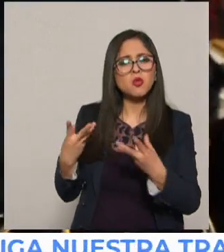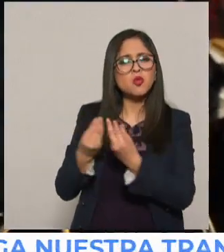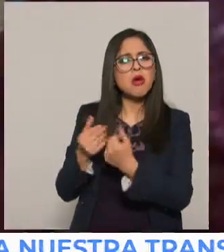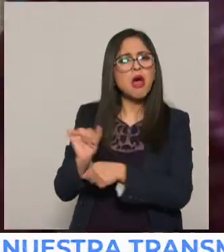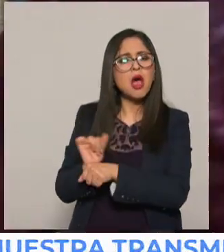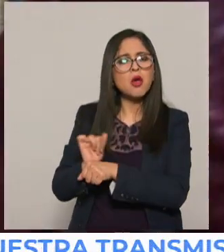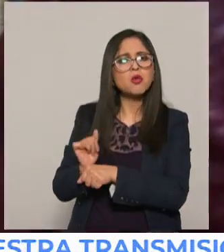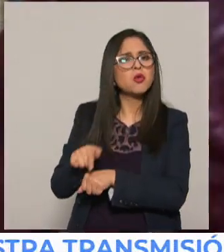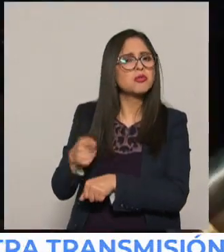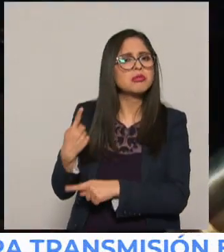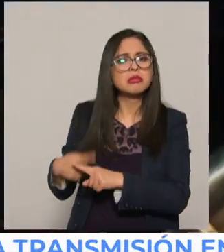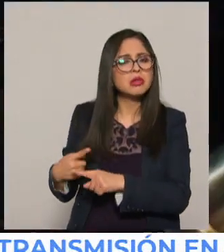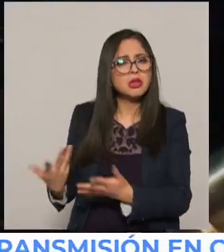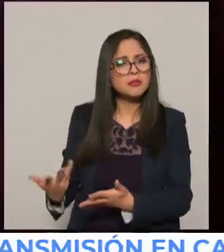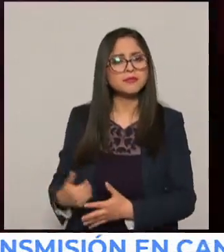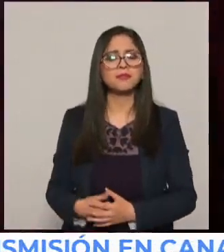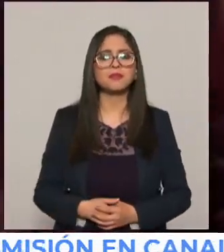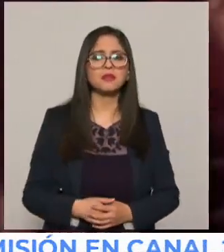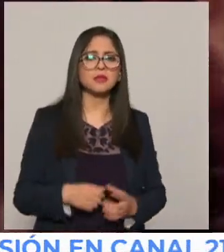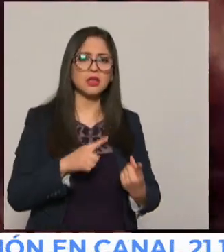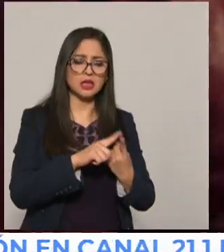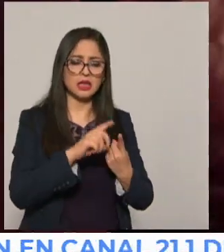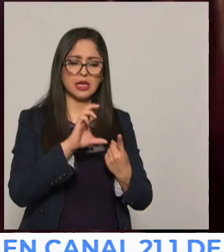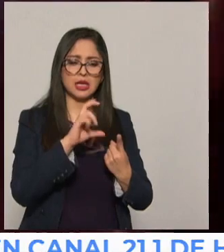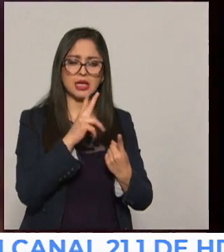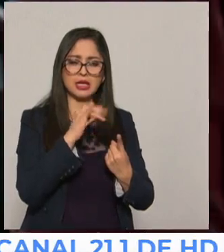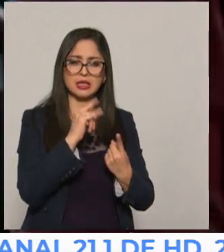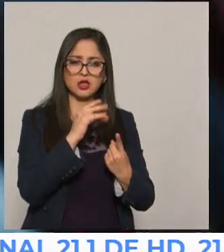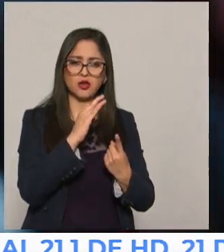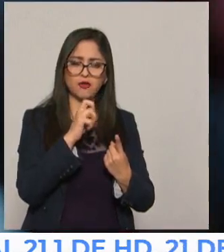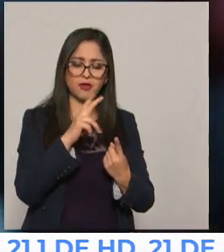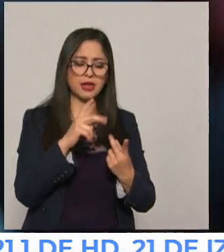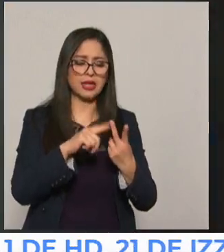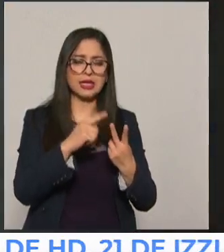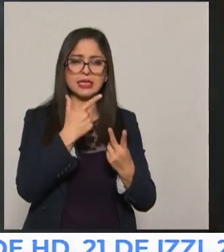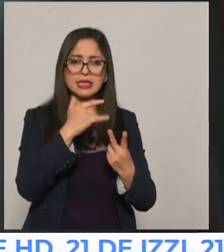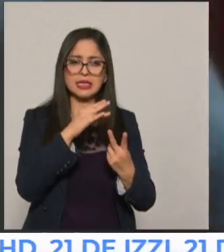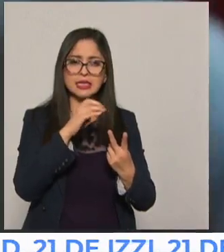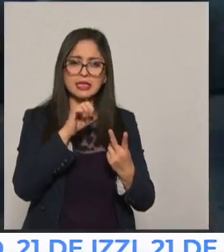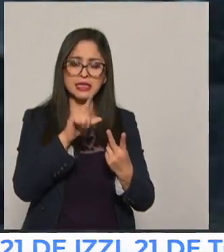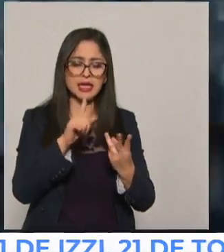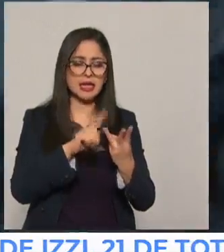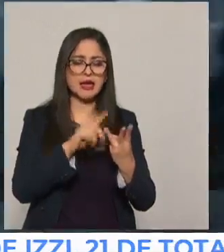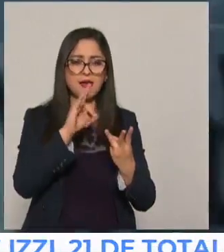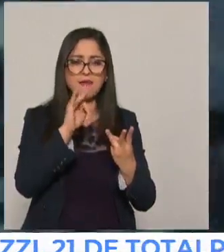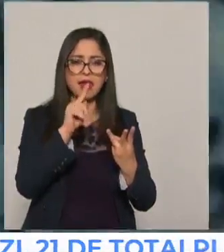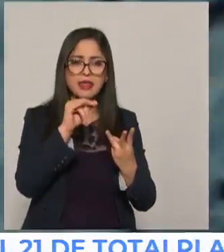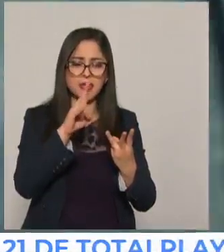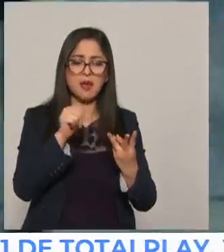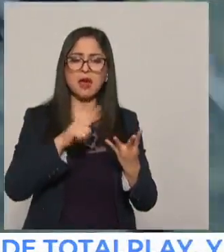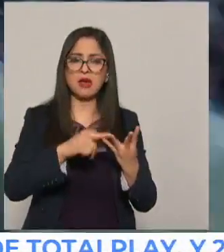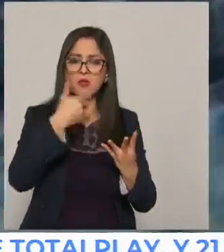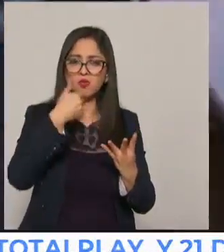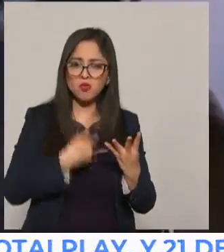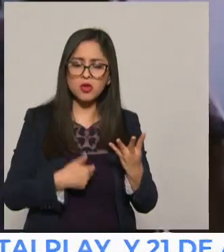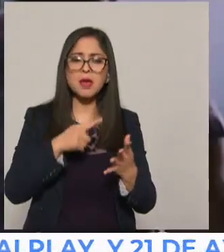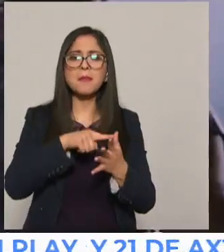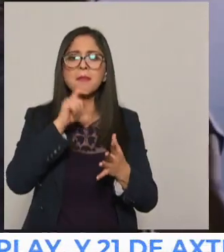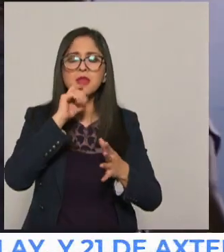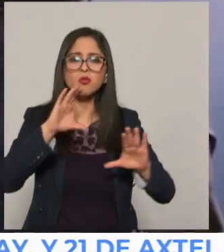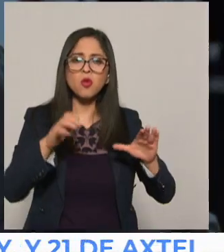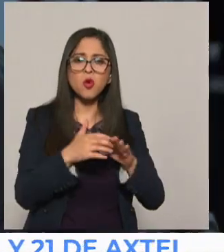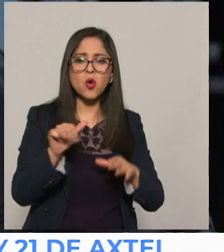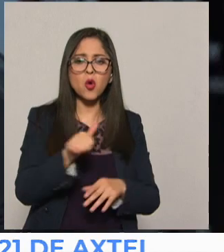La serie, el cuadro protagónico son Christopher von Uckerman, Giselle Curi, Fátima Molina y un servidor. Nos acompañan también en